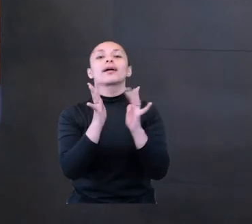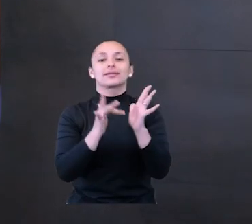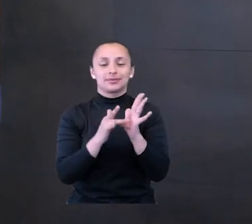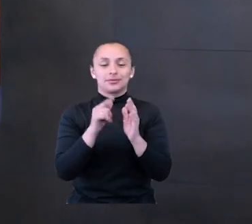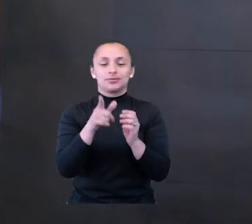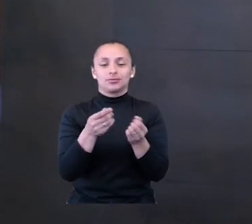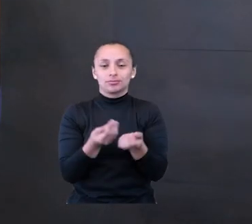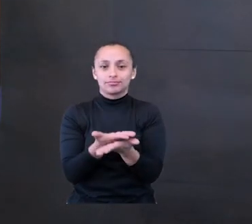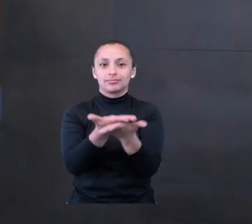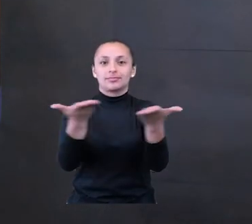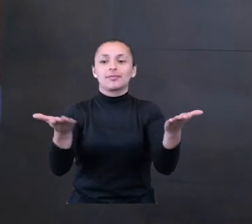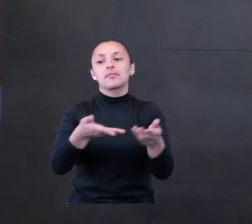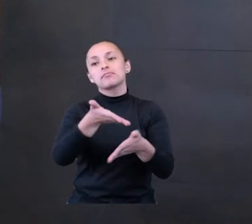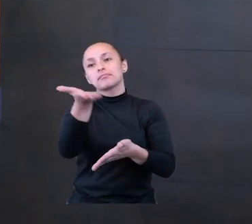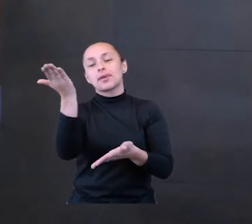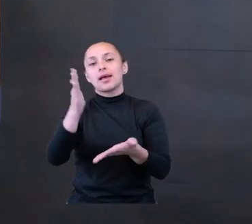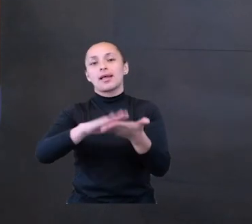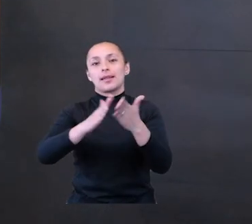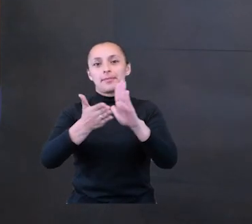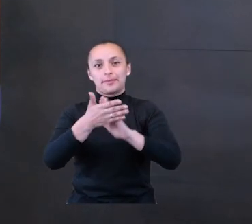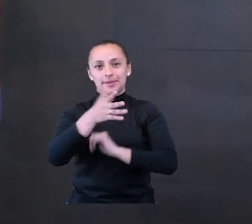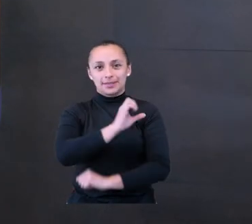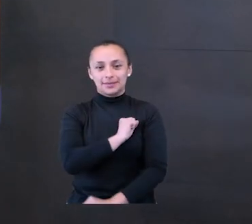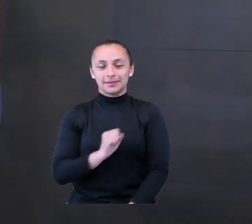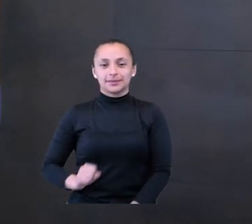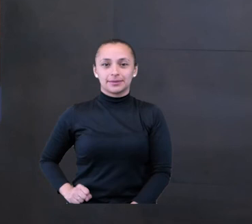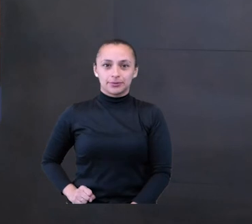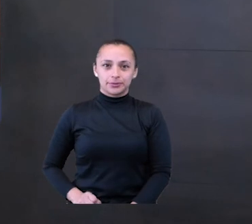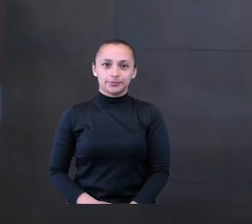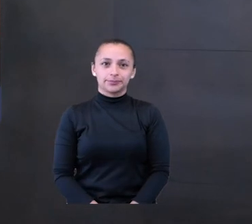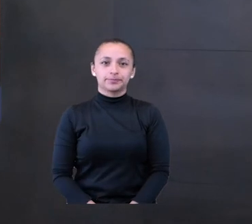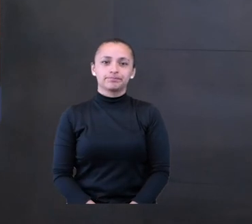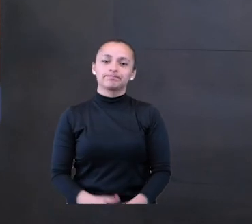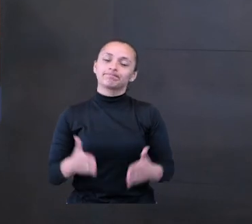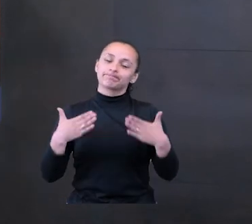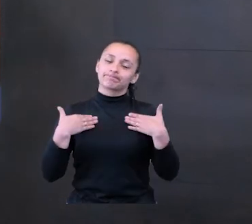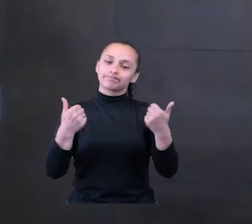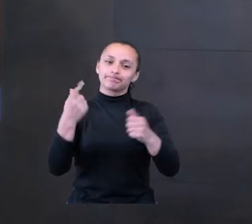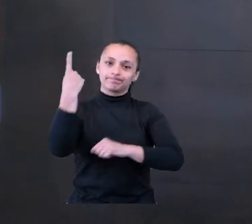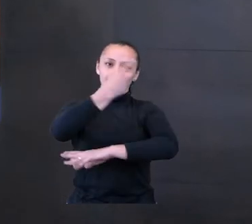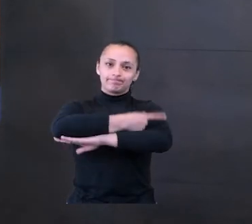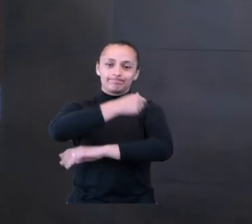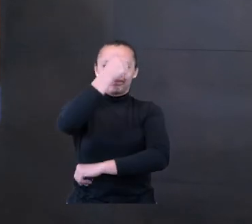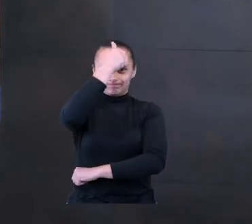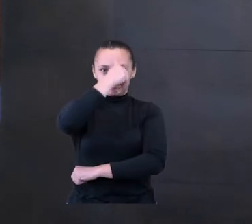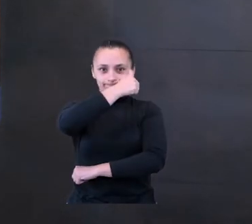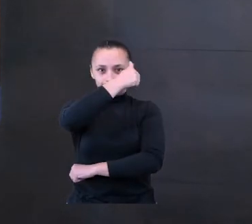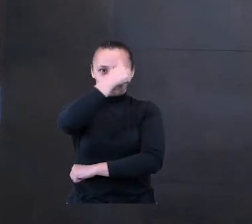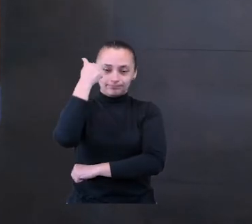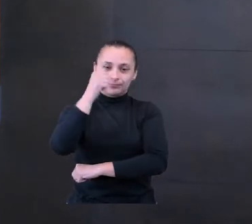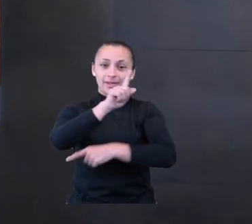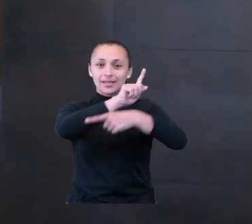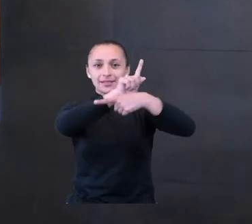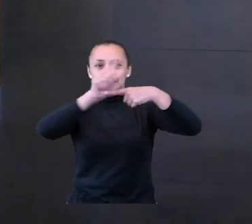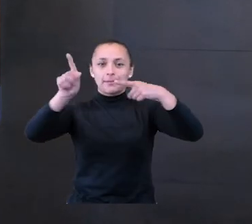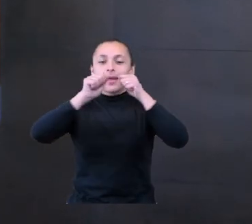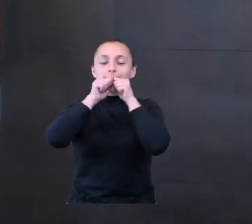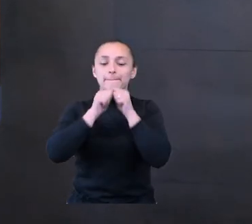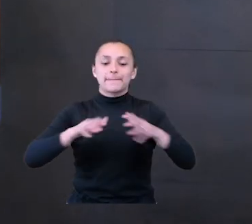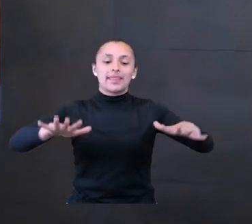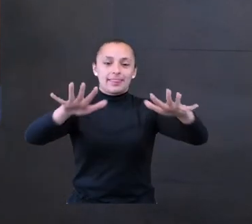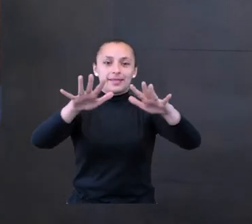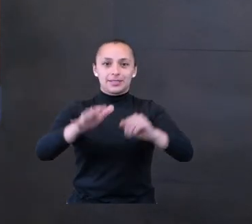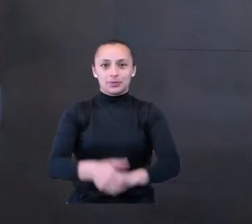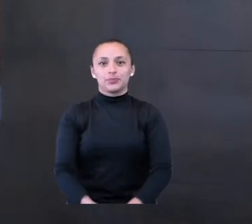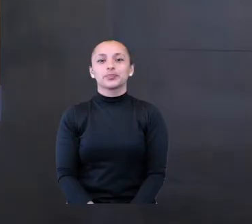ir en la paz del señor hermanos un feliz domingo una semana llena de bendiciones